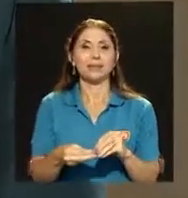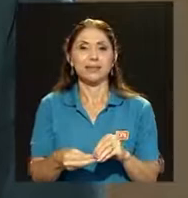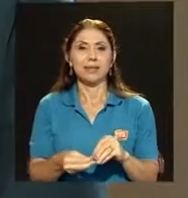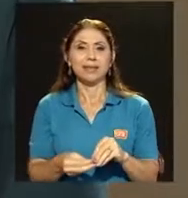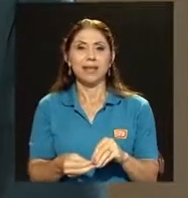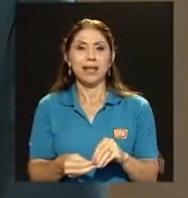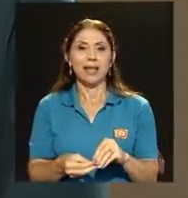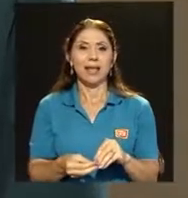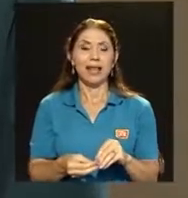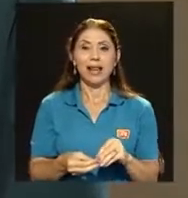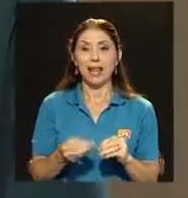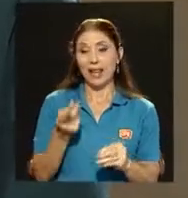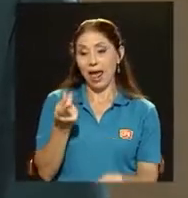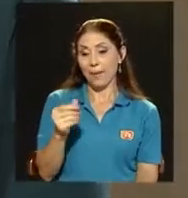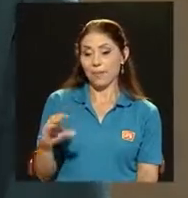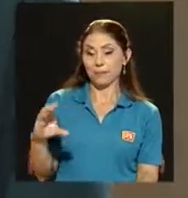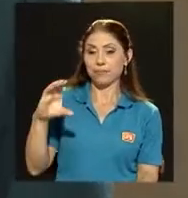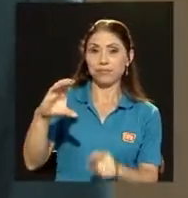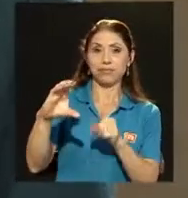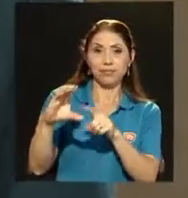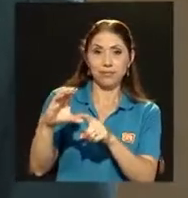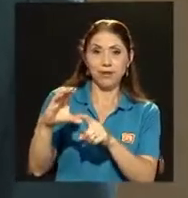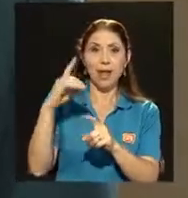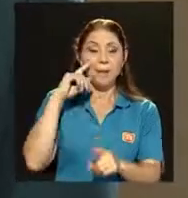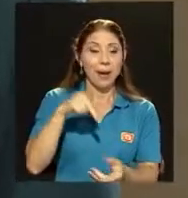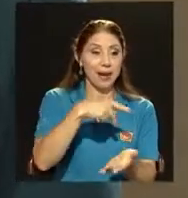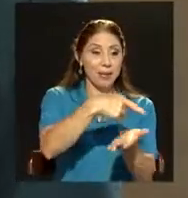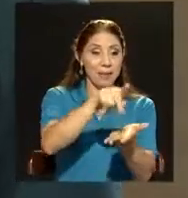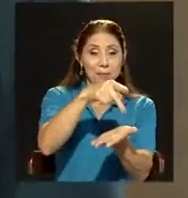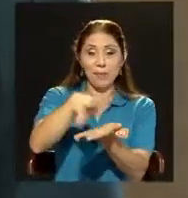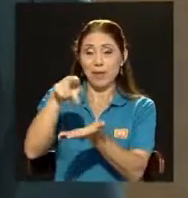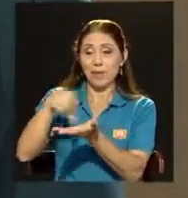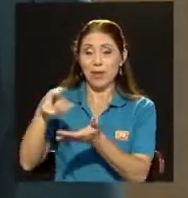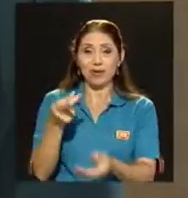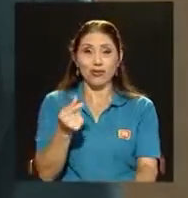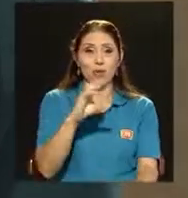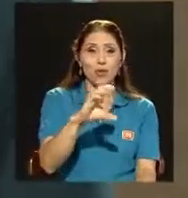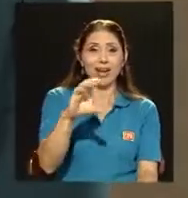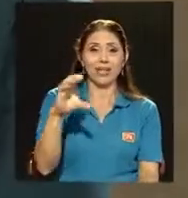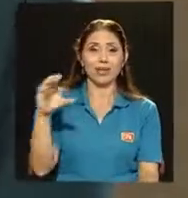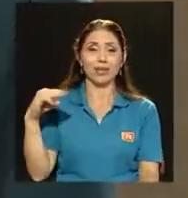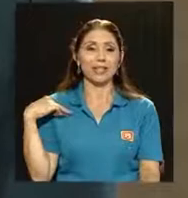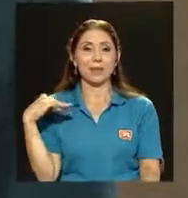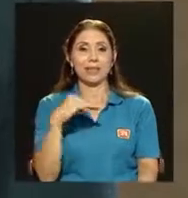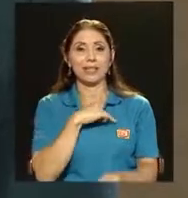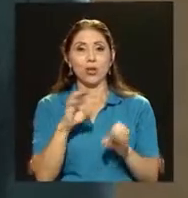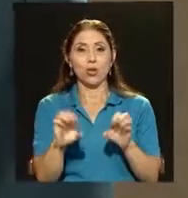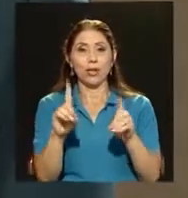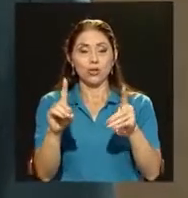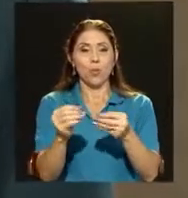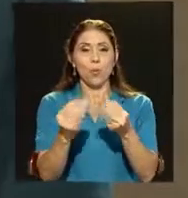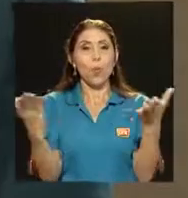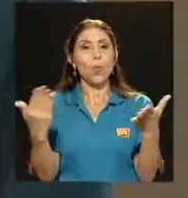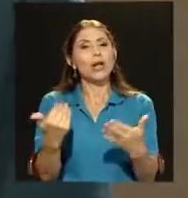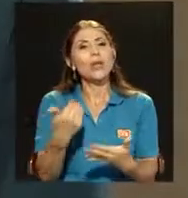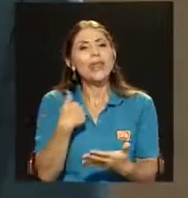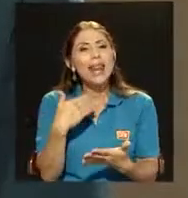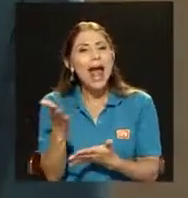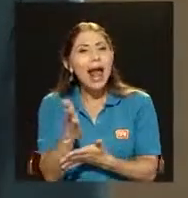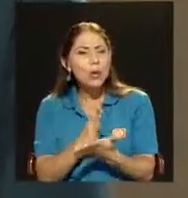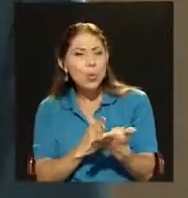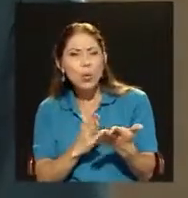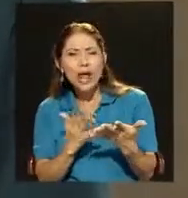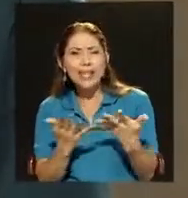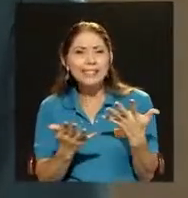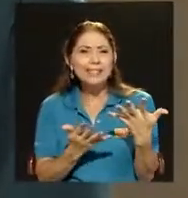la partida de remuneraciones del Ministerio de Educación Pública presenta algunas, voy a llamarlo, distorsiones